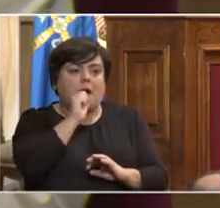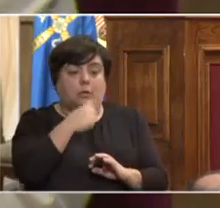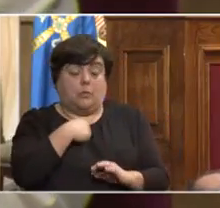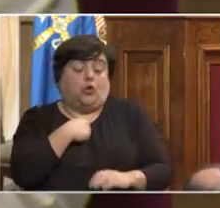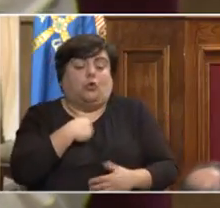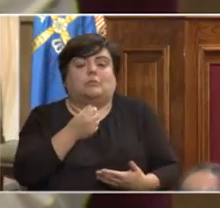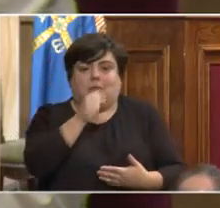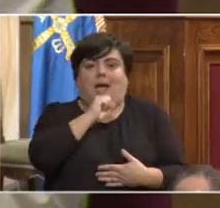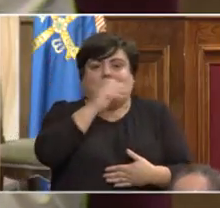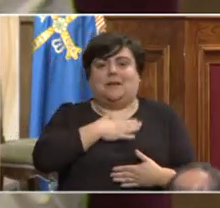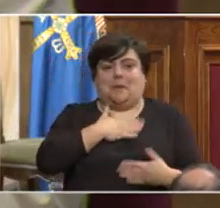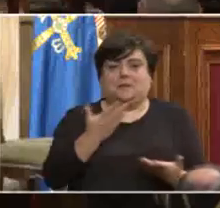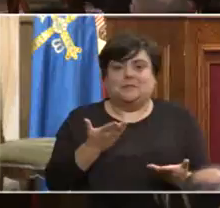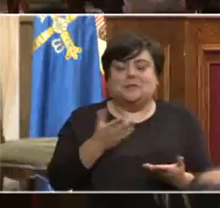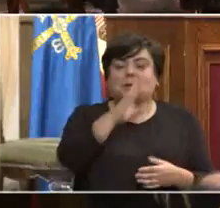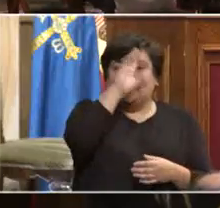yo.